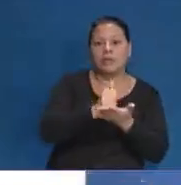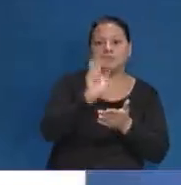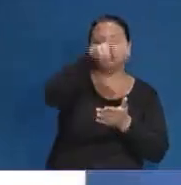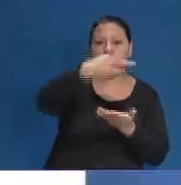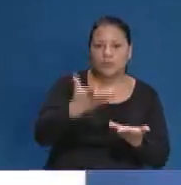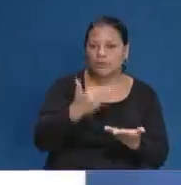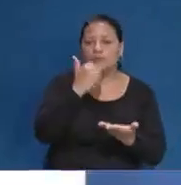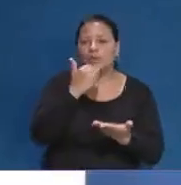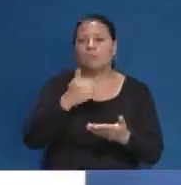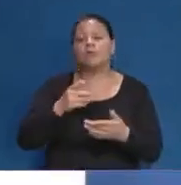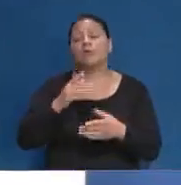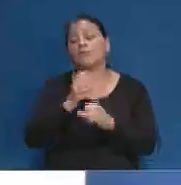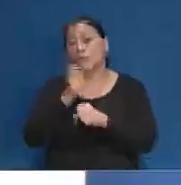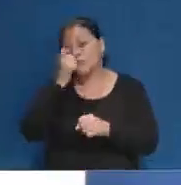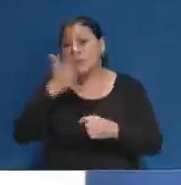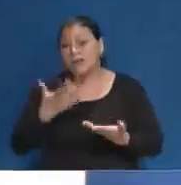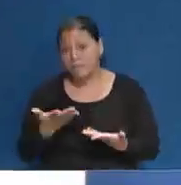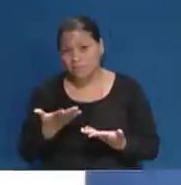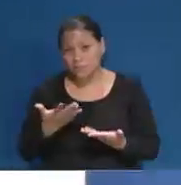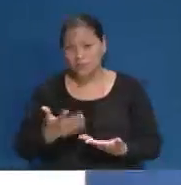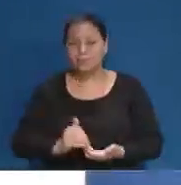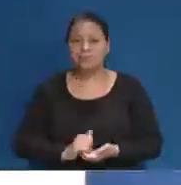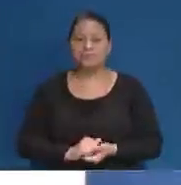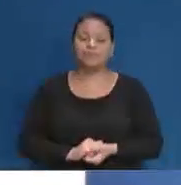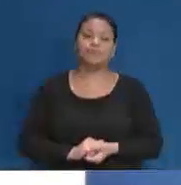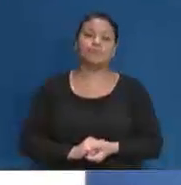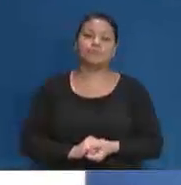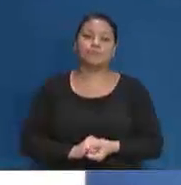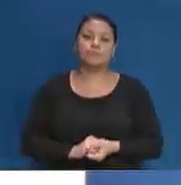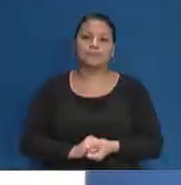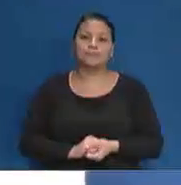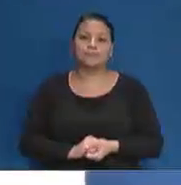un Estado banque prácticamente un 60% del precio del pasaje.